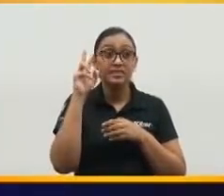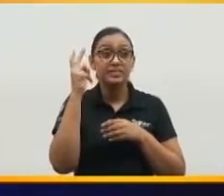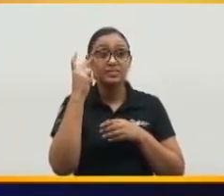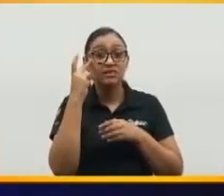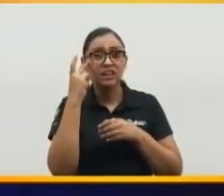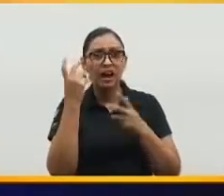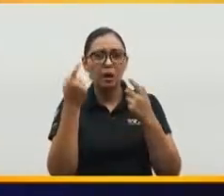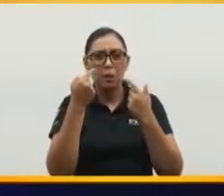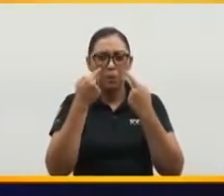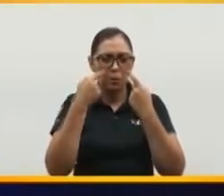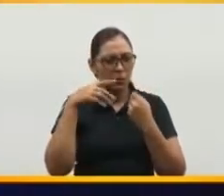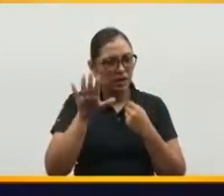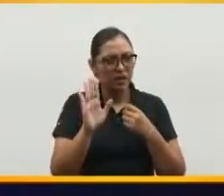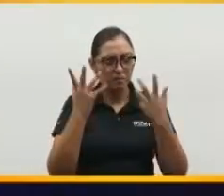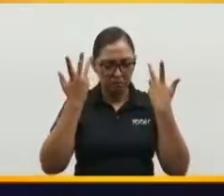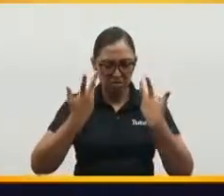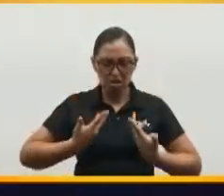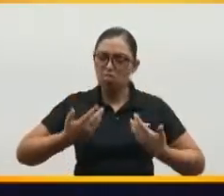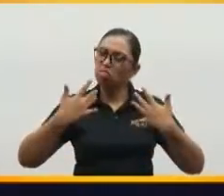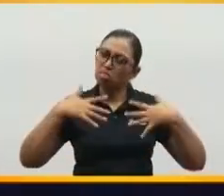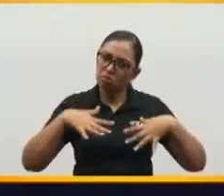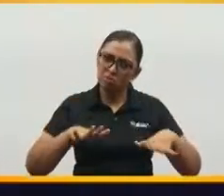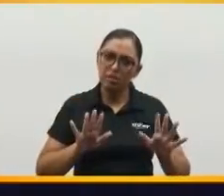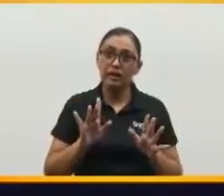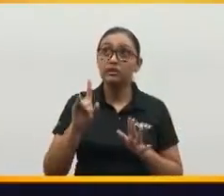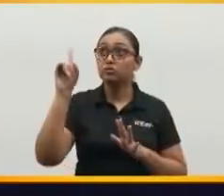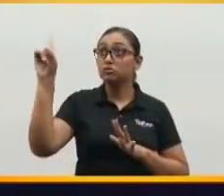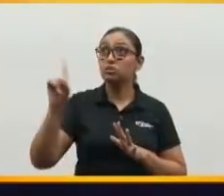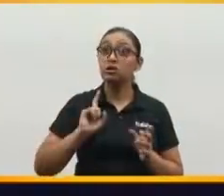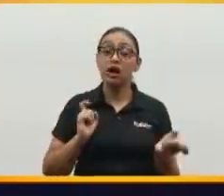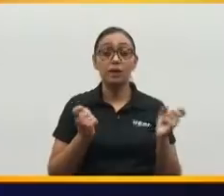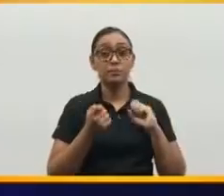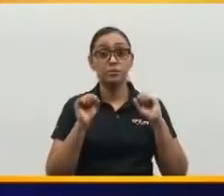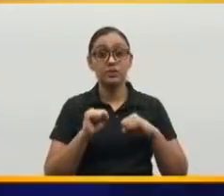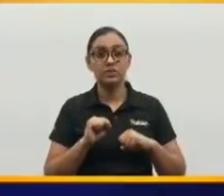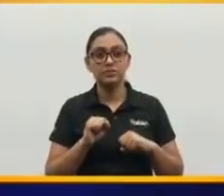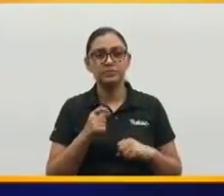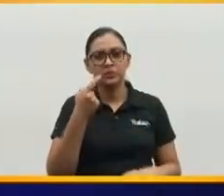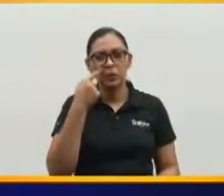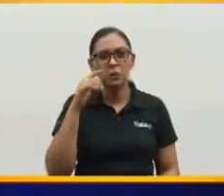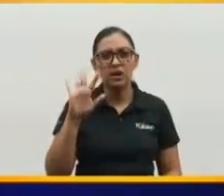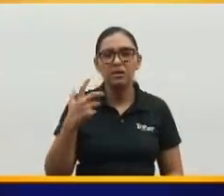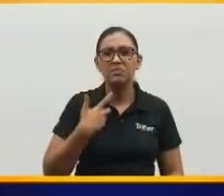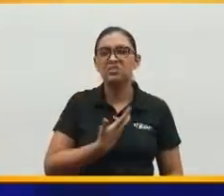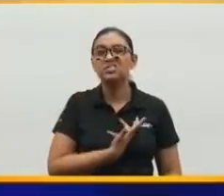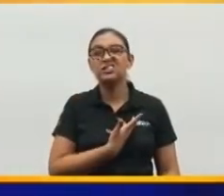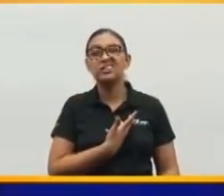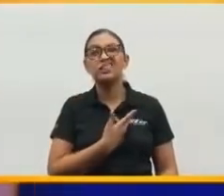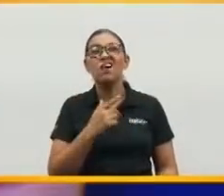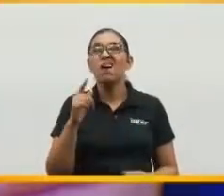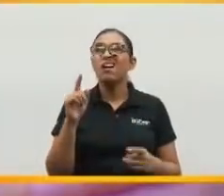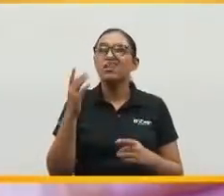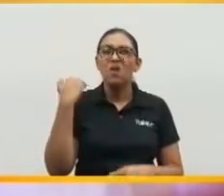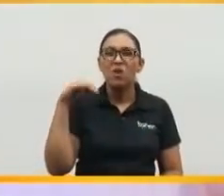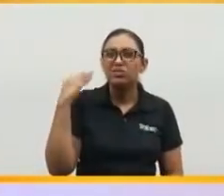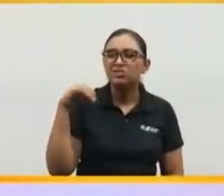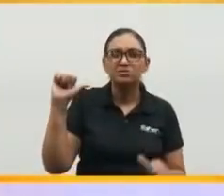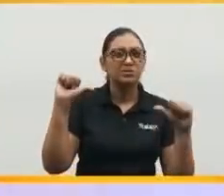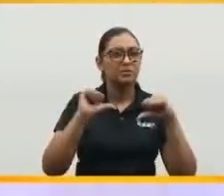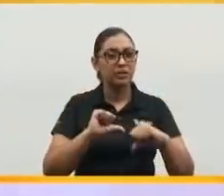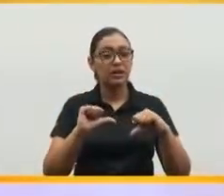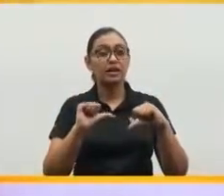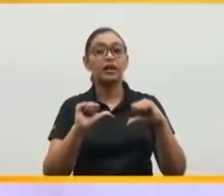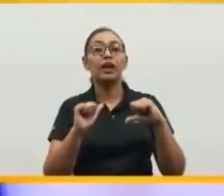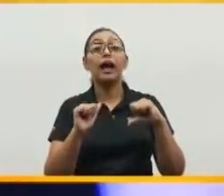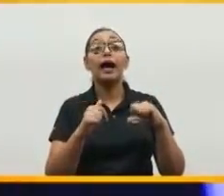naturaleza nos haya aventado. Hablemos de nuestras malas mañas. Jesús tiene el poder y la autoridad para que en nosotros haya un